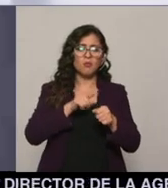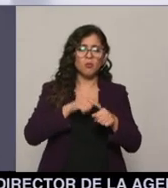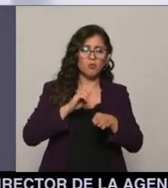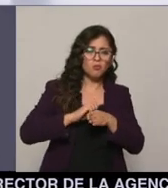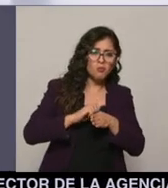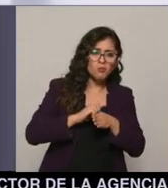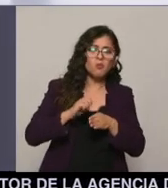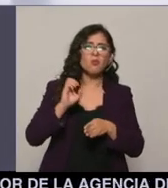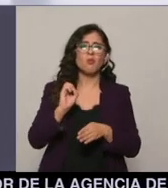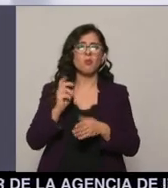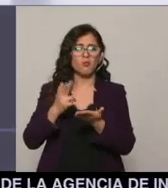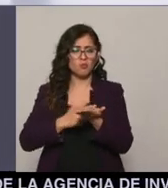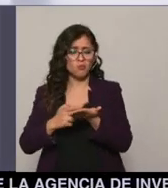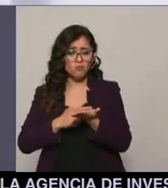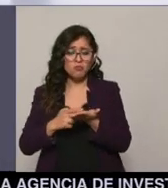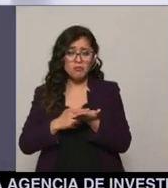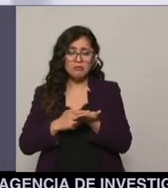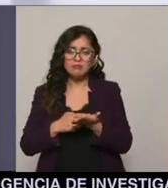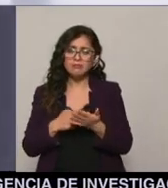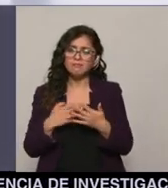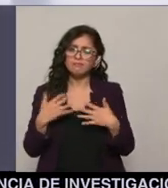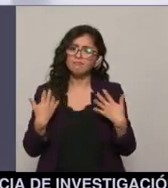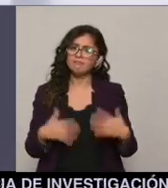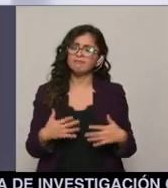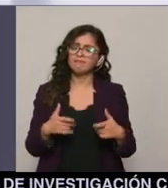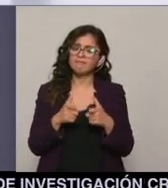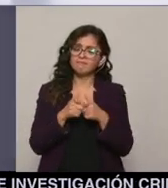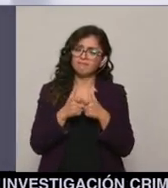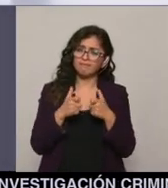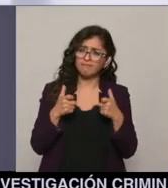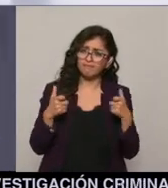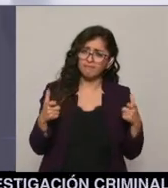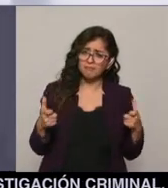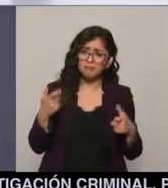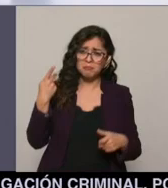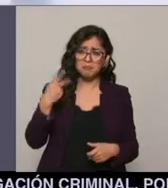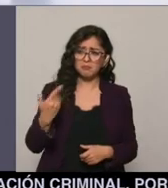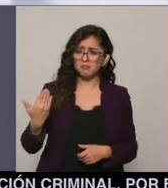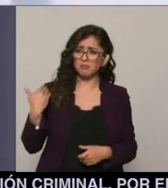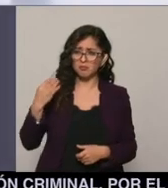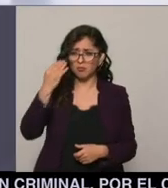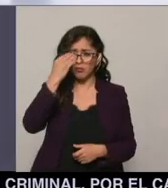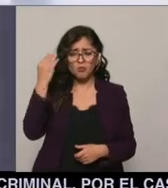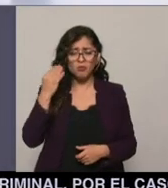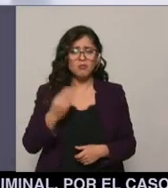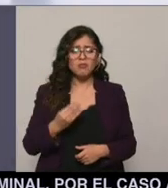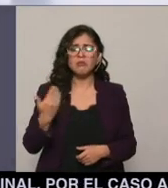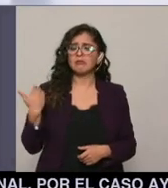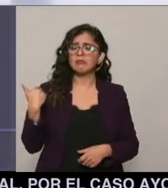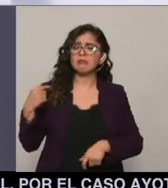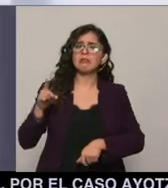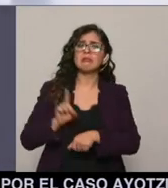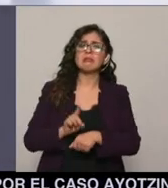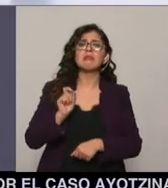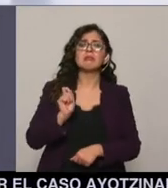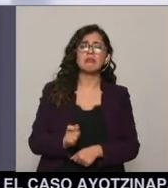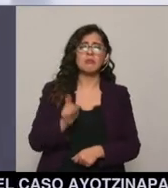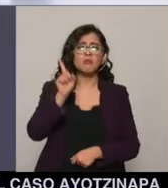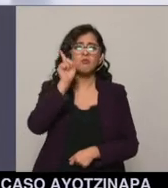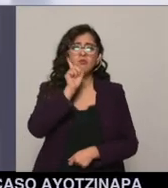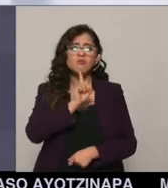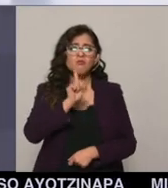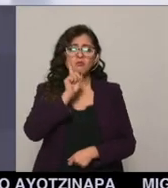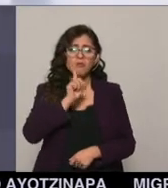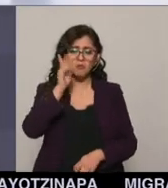Bueno, ha crecido espantosamente y uno de los más horribles acaba de suceder hace un par de días, ¿no? Una mujer destazada dentro de